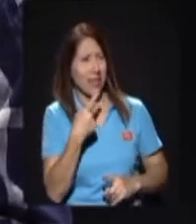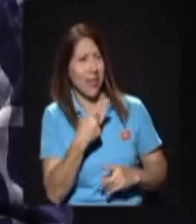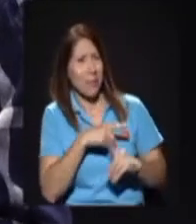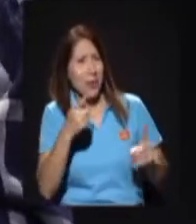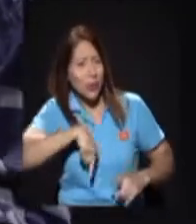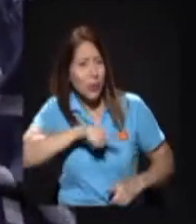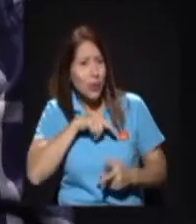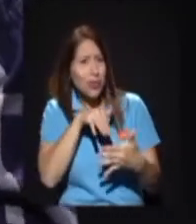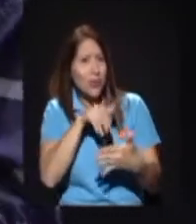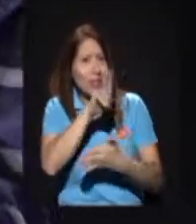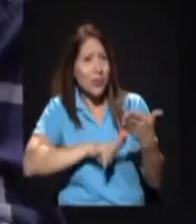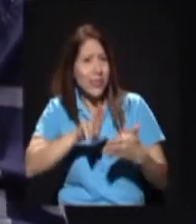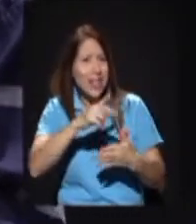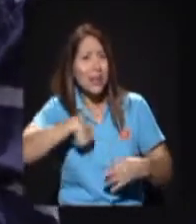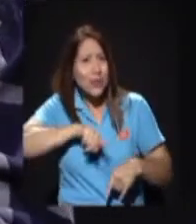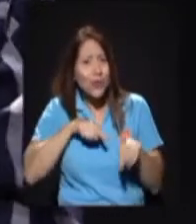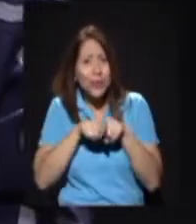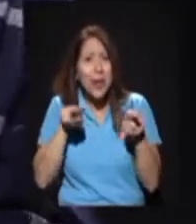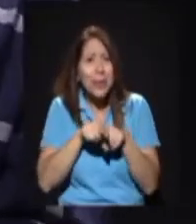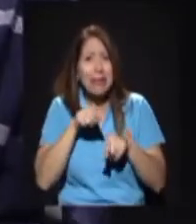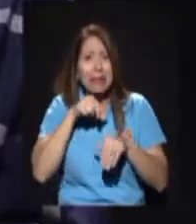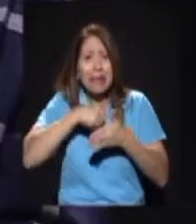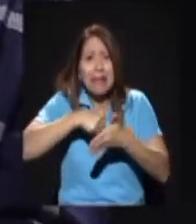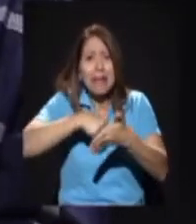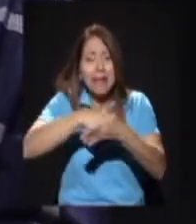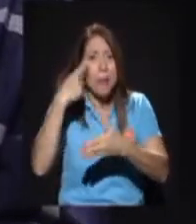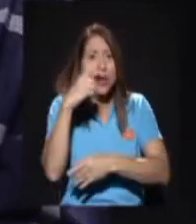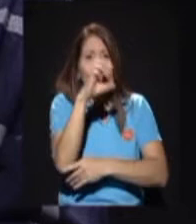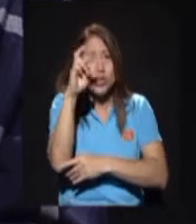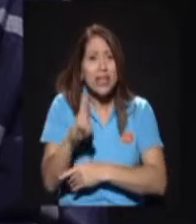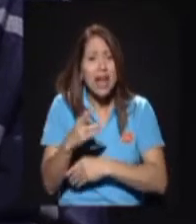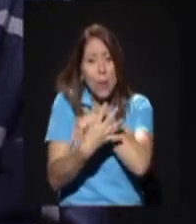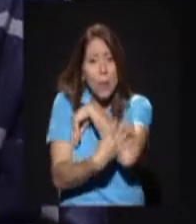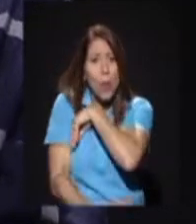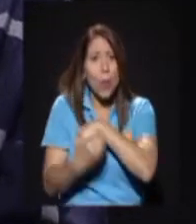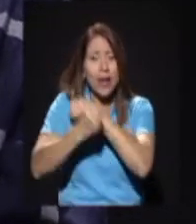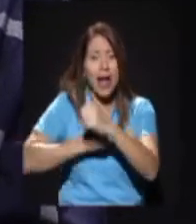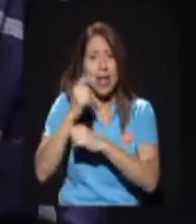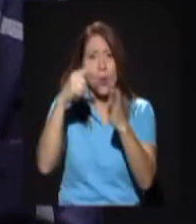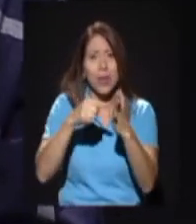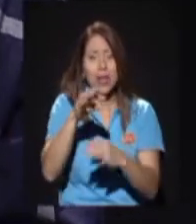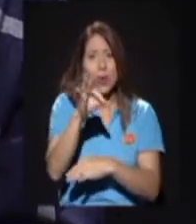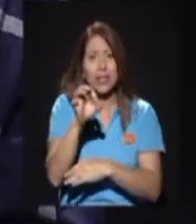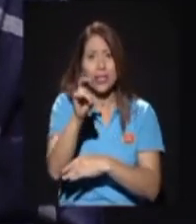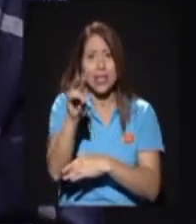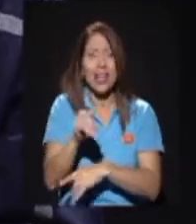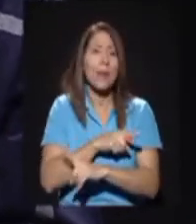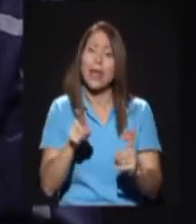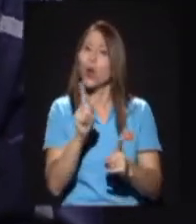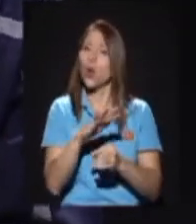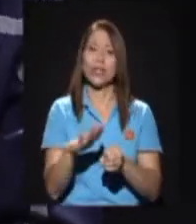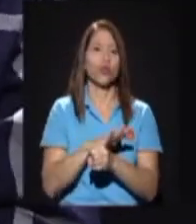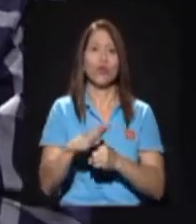Rica de los 70 porque era muy desigual, porque era muy pobre. Pero no es suficiente decir que no. O sea, el